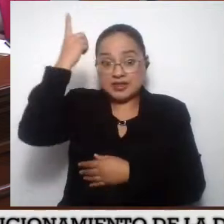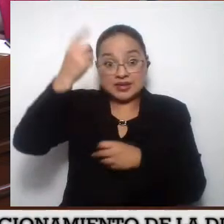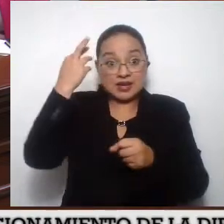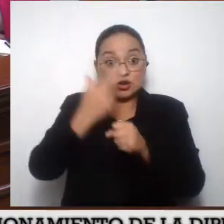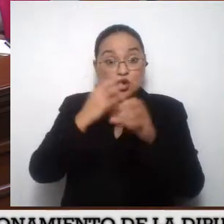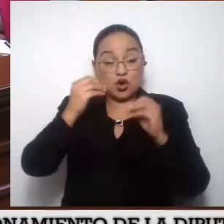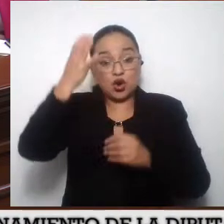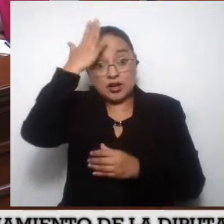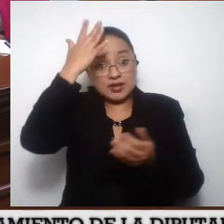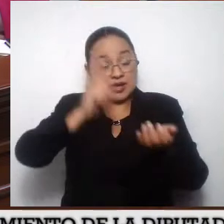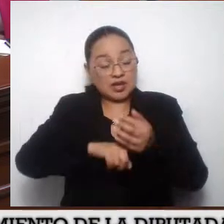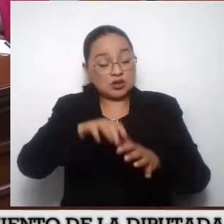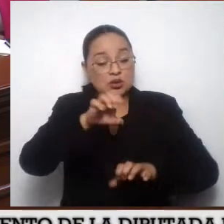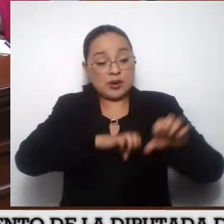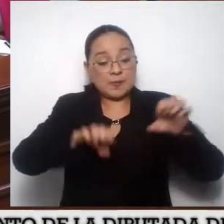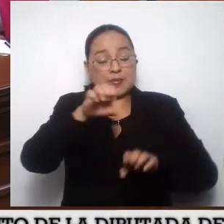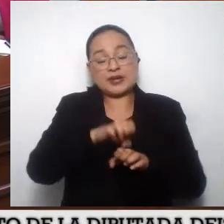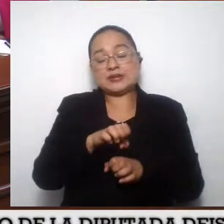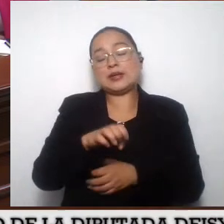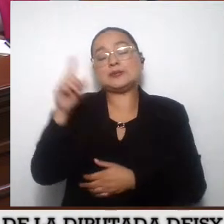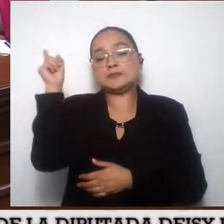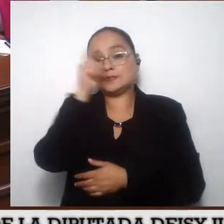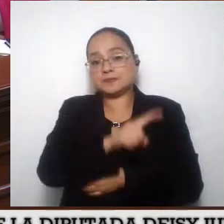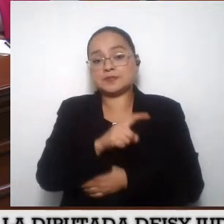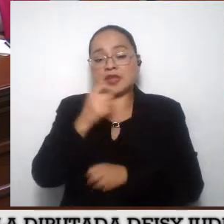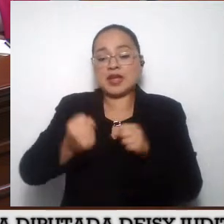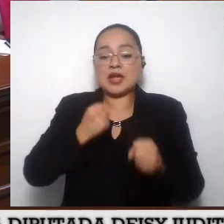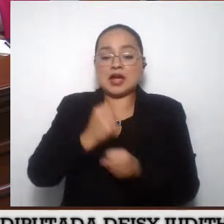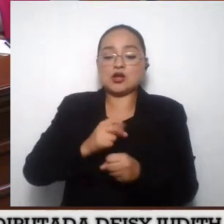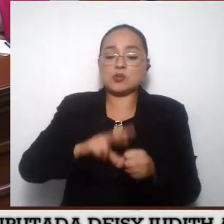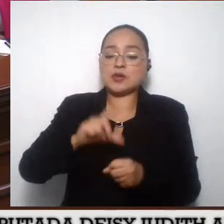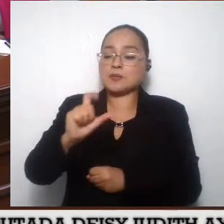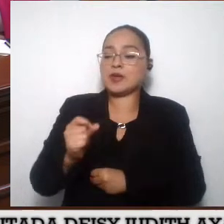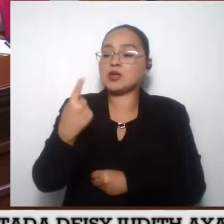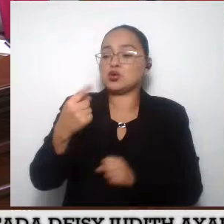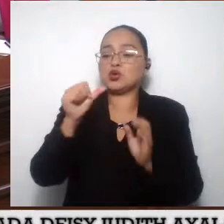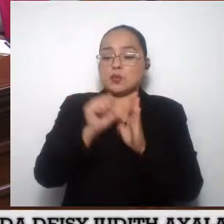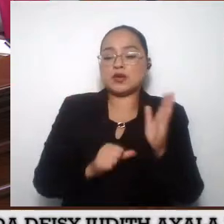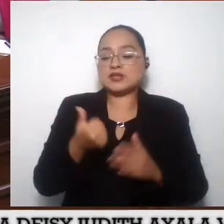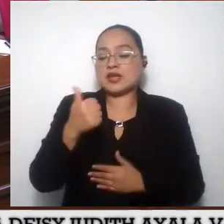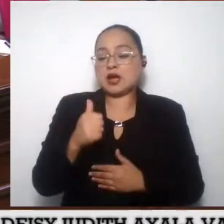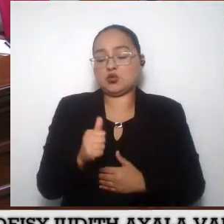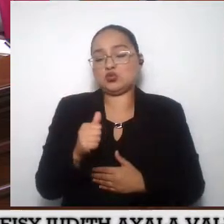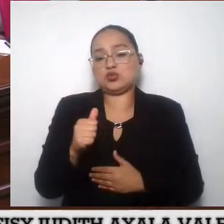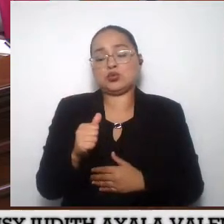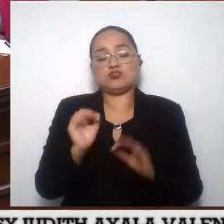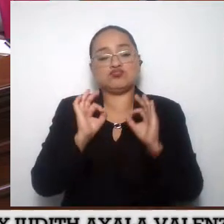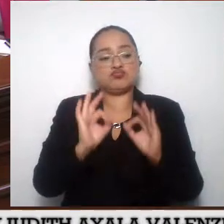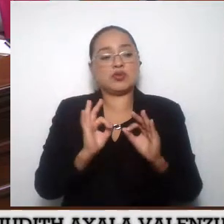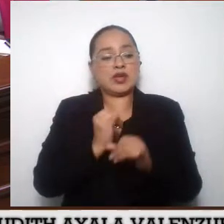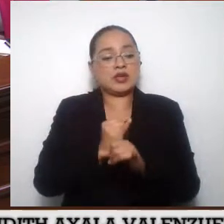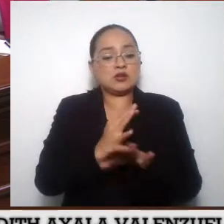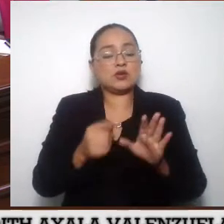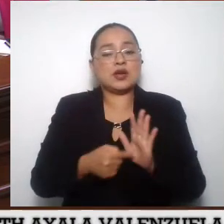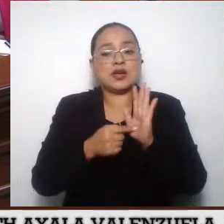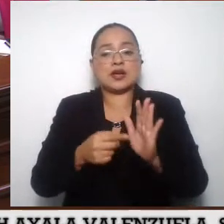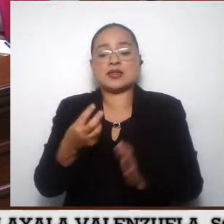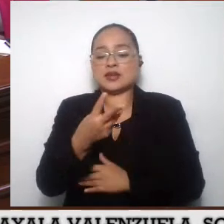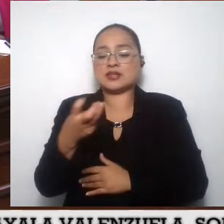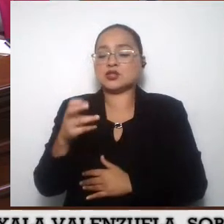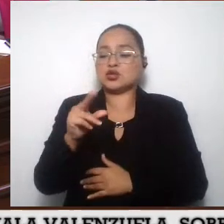corte de agosto del 2021, se registró que en términos absolutos son solo